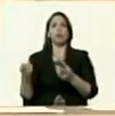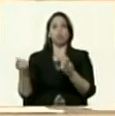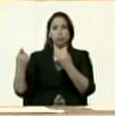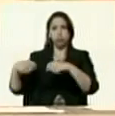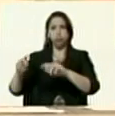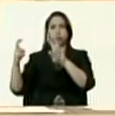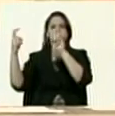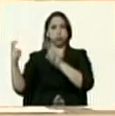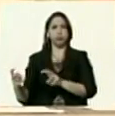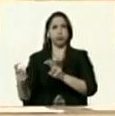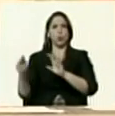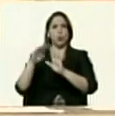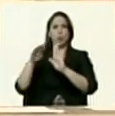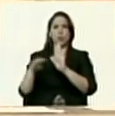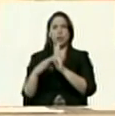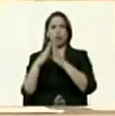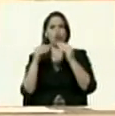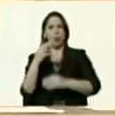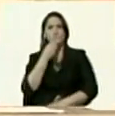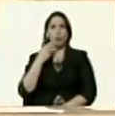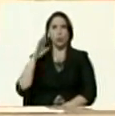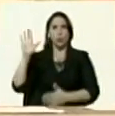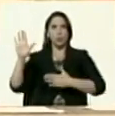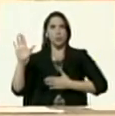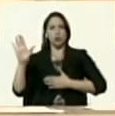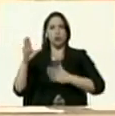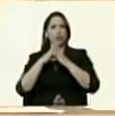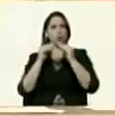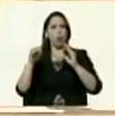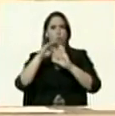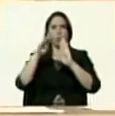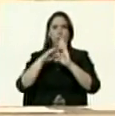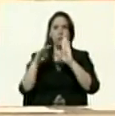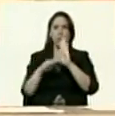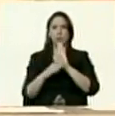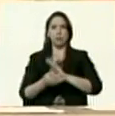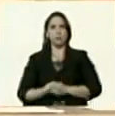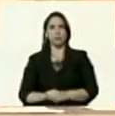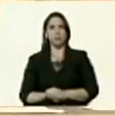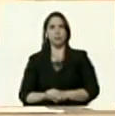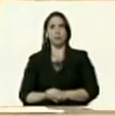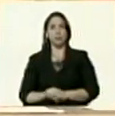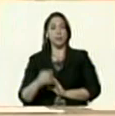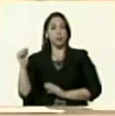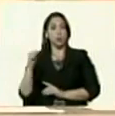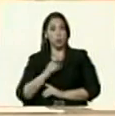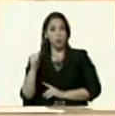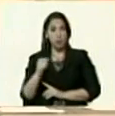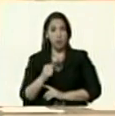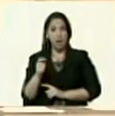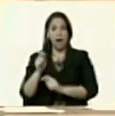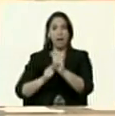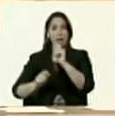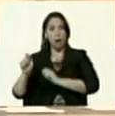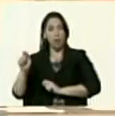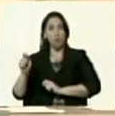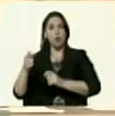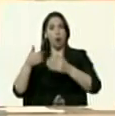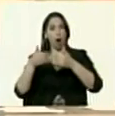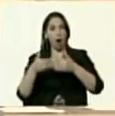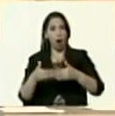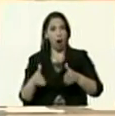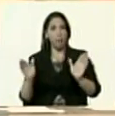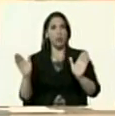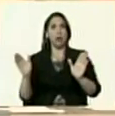cumplir todos nuestros compromisos. Todos los vamos a cumplir. Eso sí, a cambio de que se nos abran